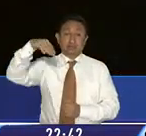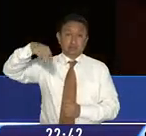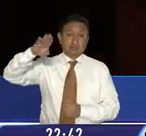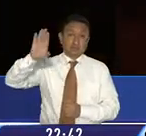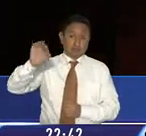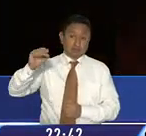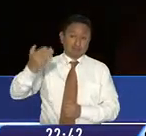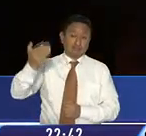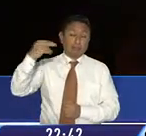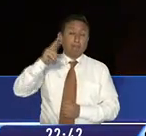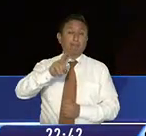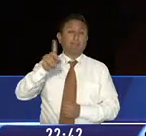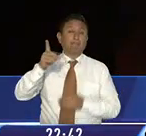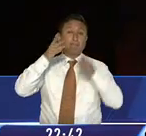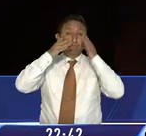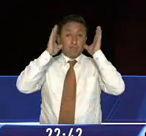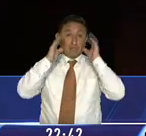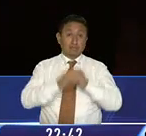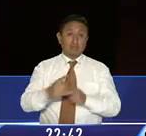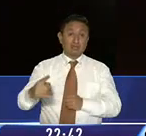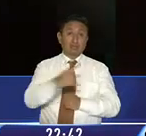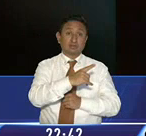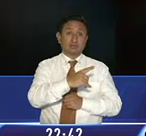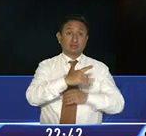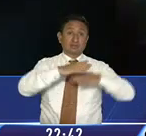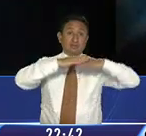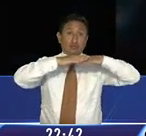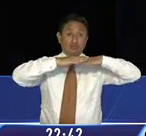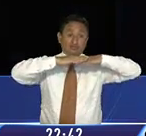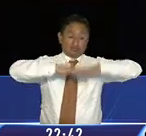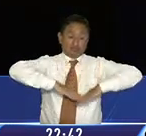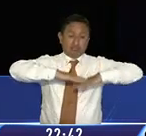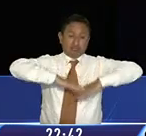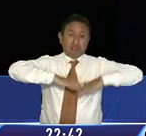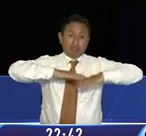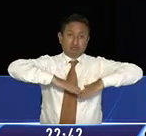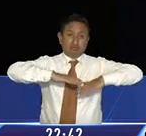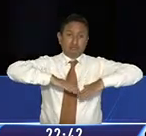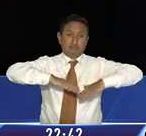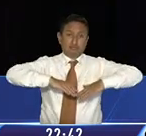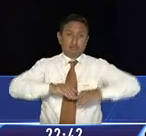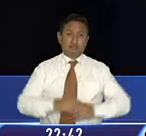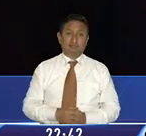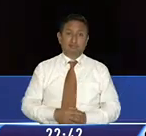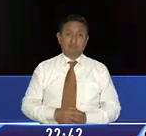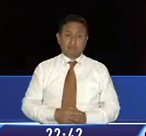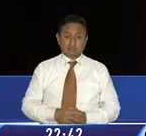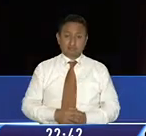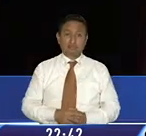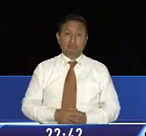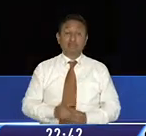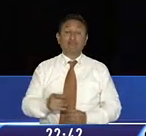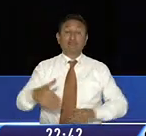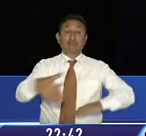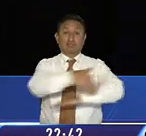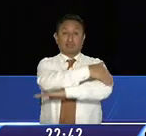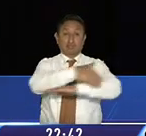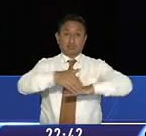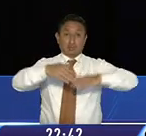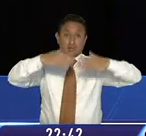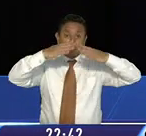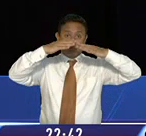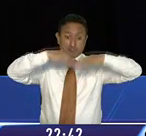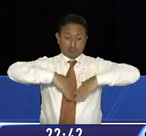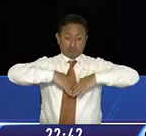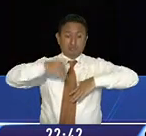que el pasado 21 de diciembre ocurrió esto, un socavón de extensa magnitud que hundió gran parte de la carretera Chimbo El Cristal y